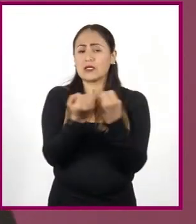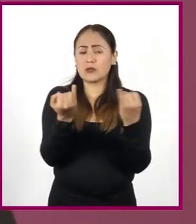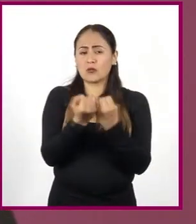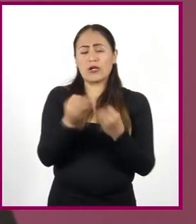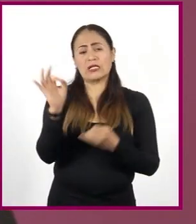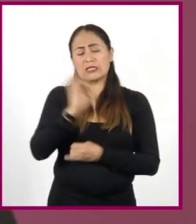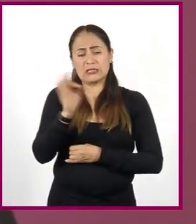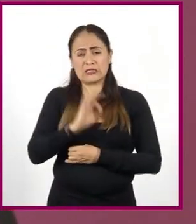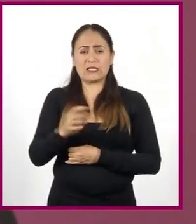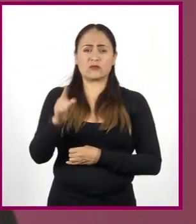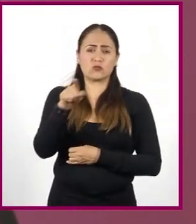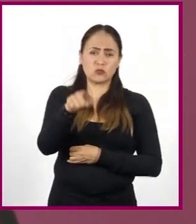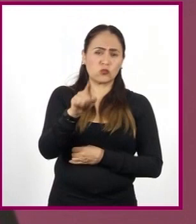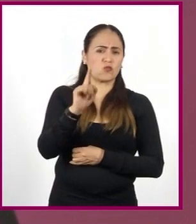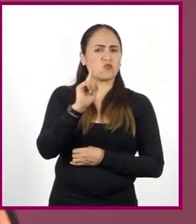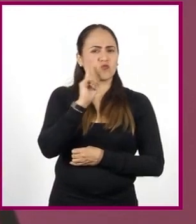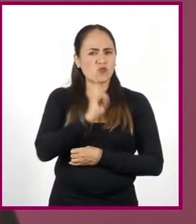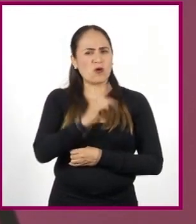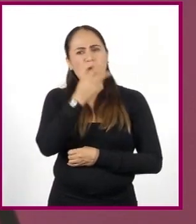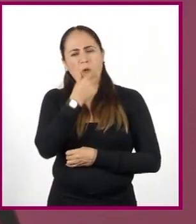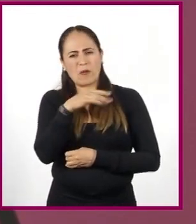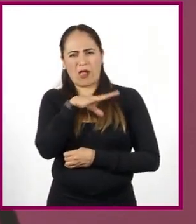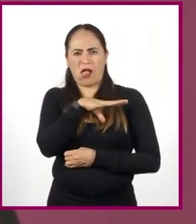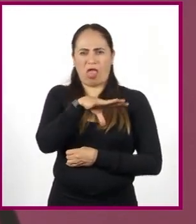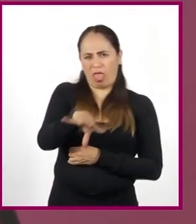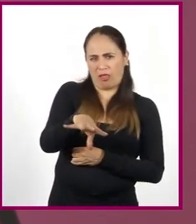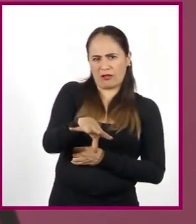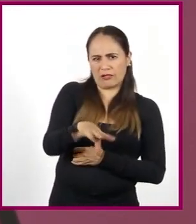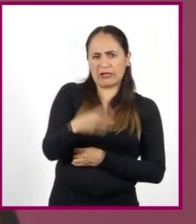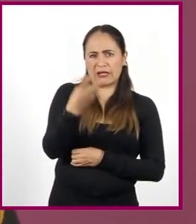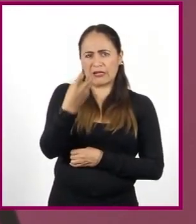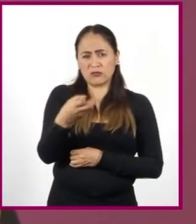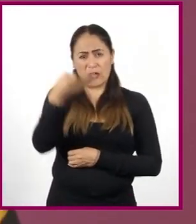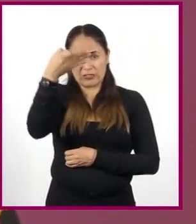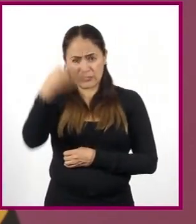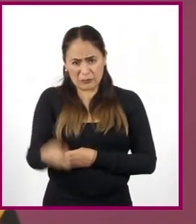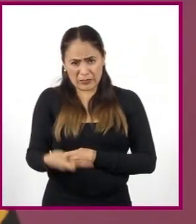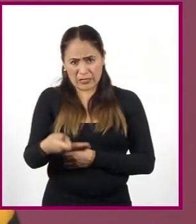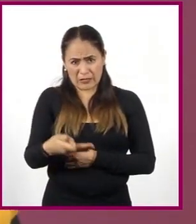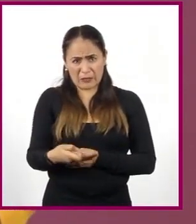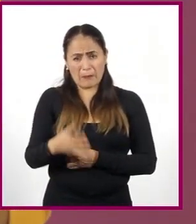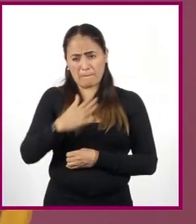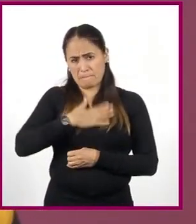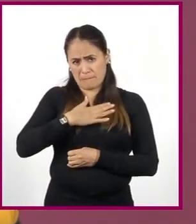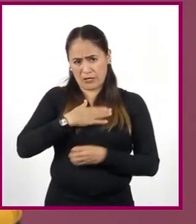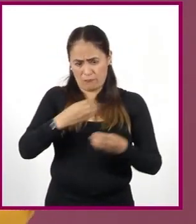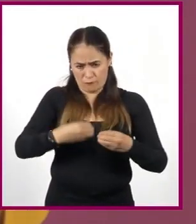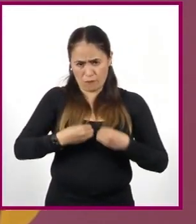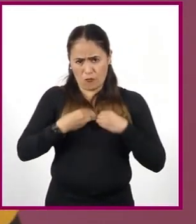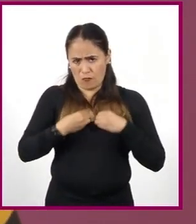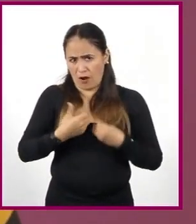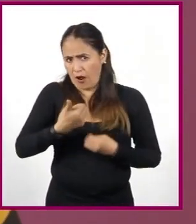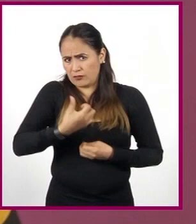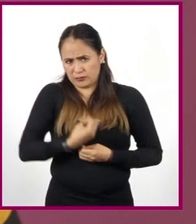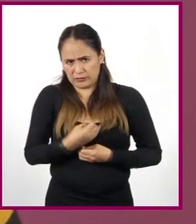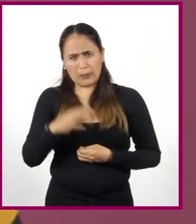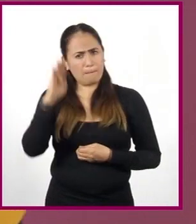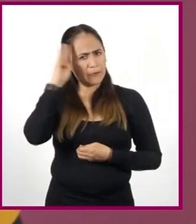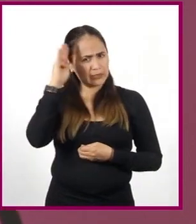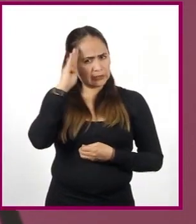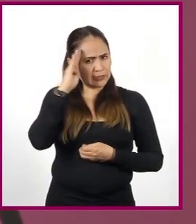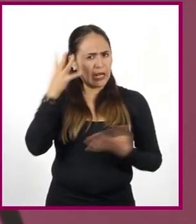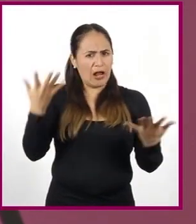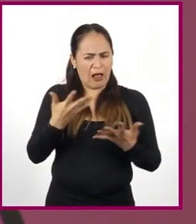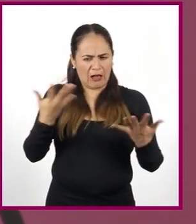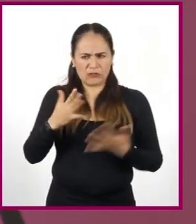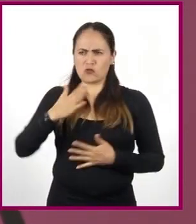rechazada o rechazado propicie que no aceptemos y tampoco defendamos nuestra forma de ser, pensar, actuar,